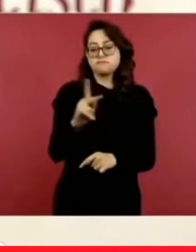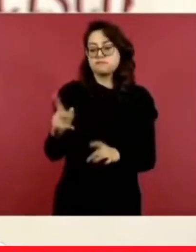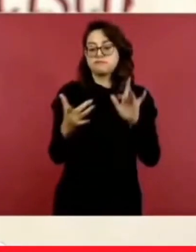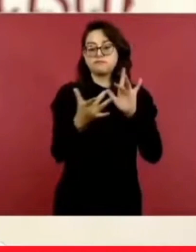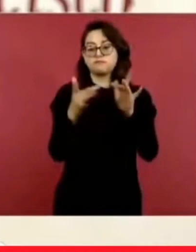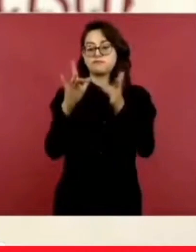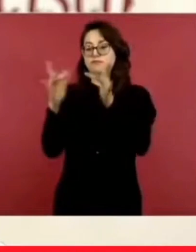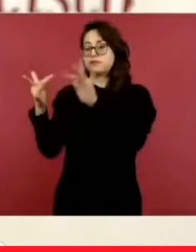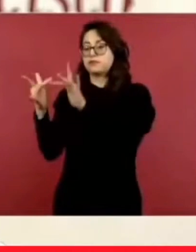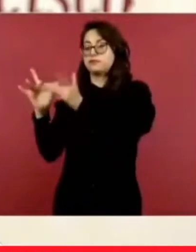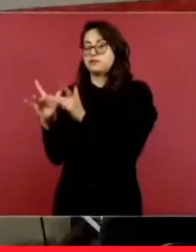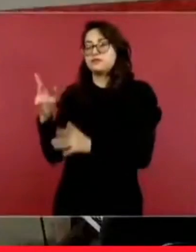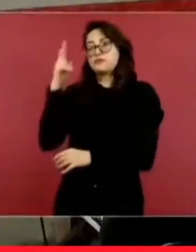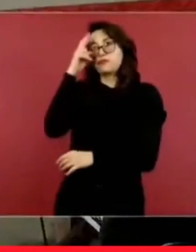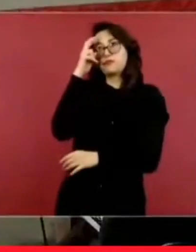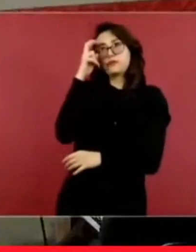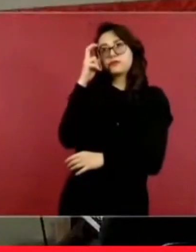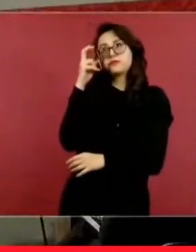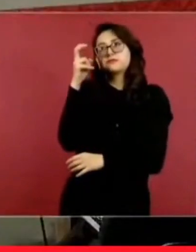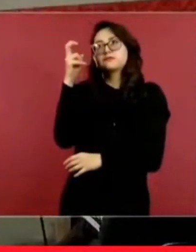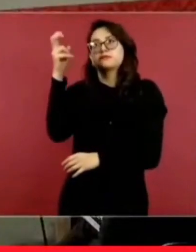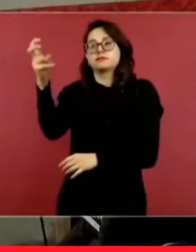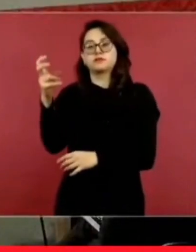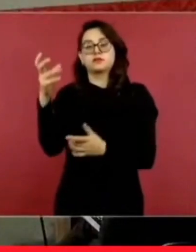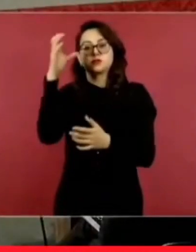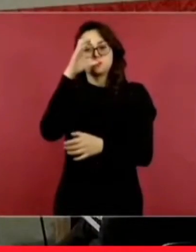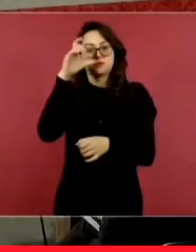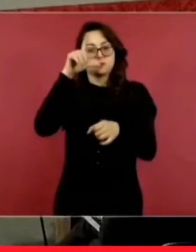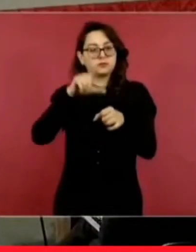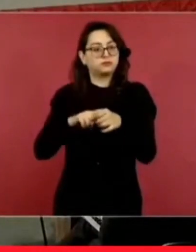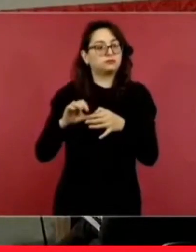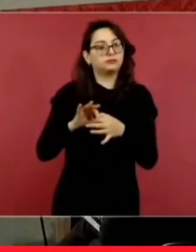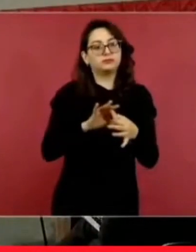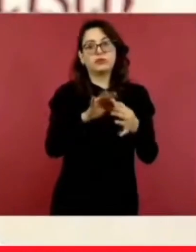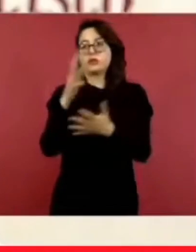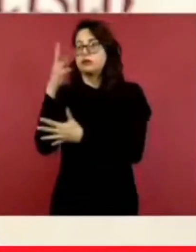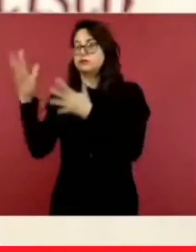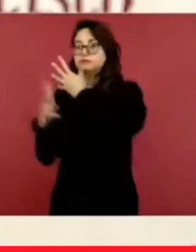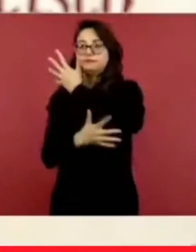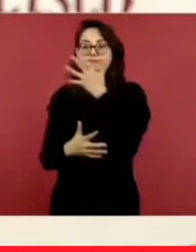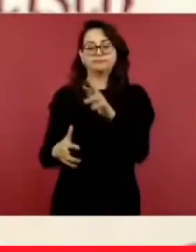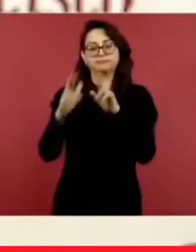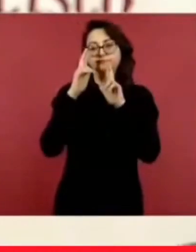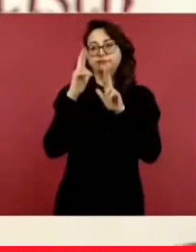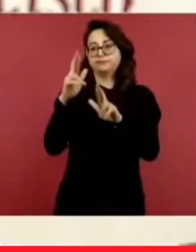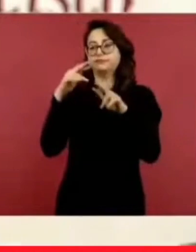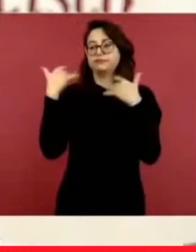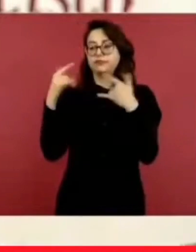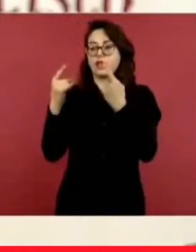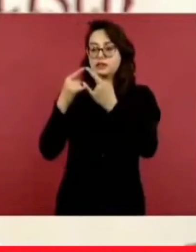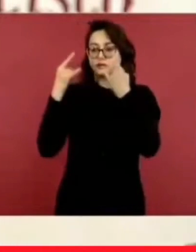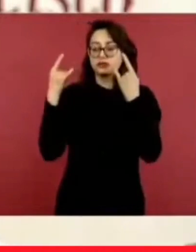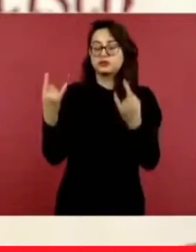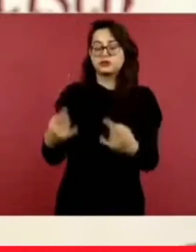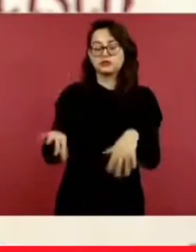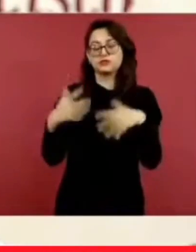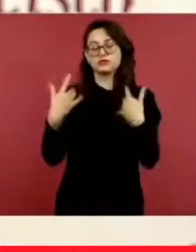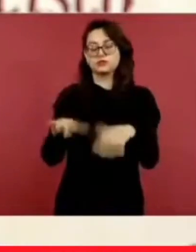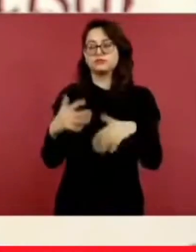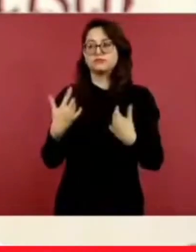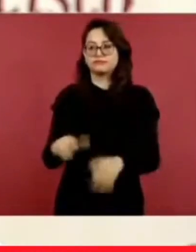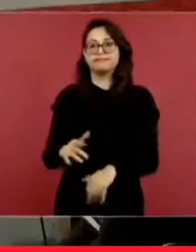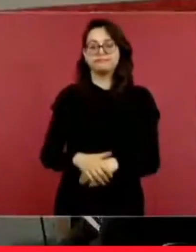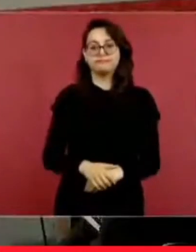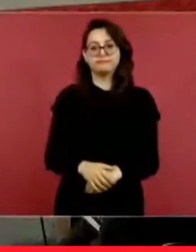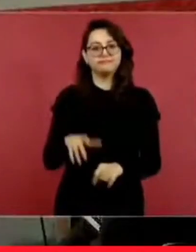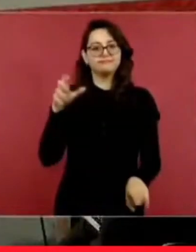culturas, un sueño que respeta la naturaleza y la historia. Les invito a que veamos